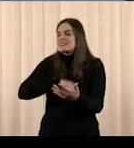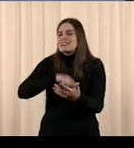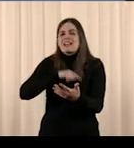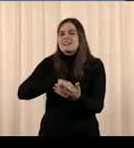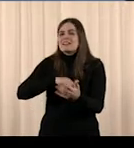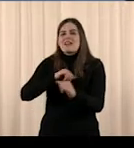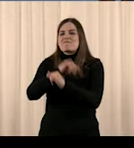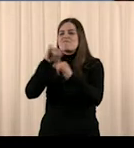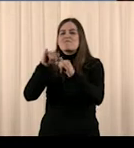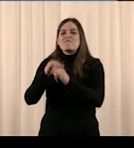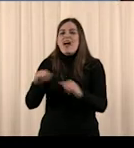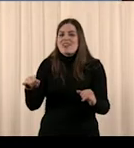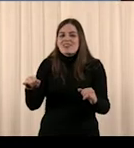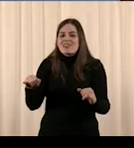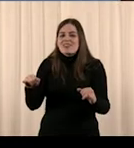falta de paz.